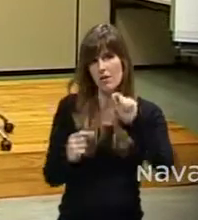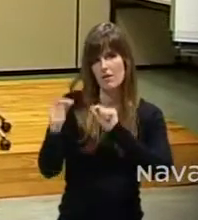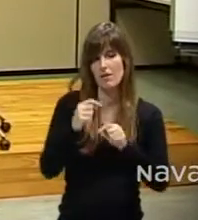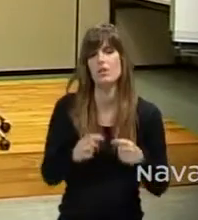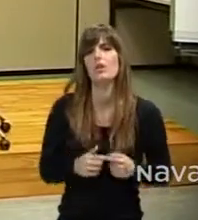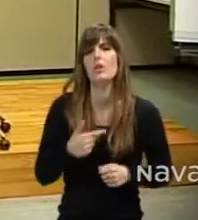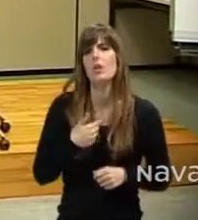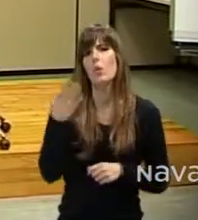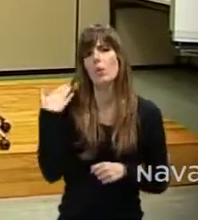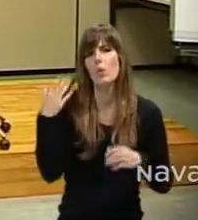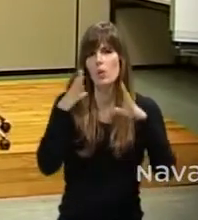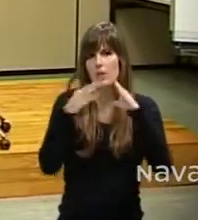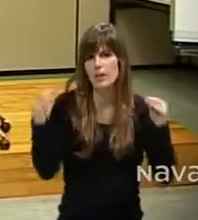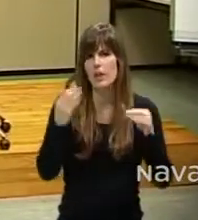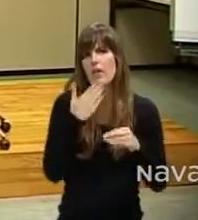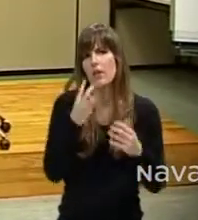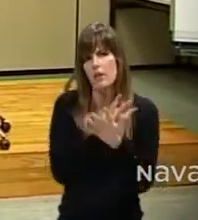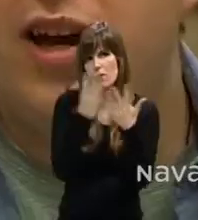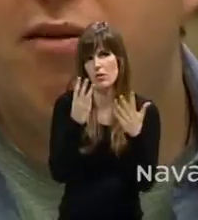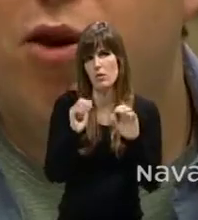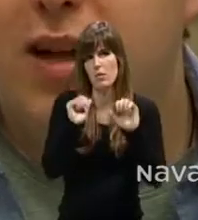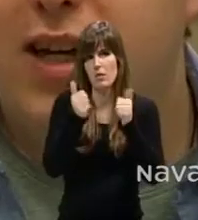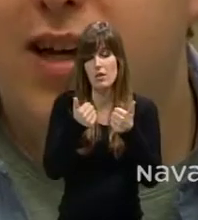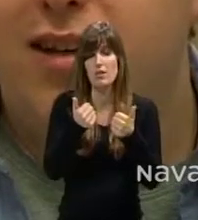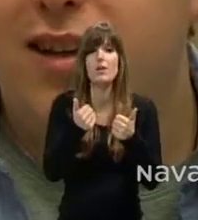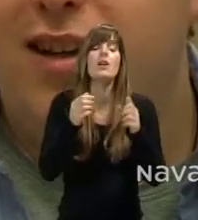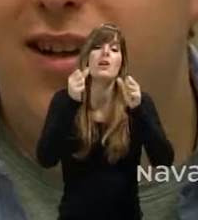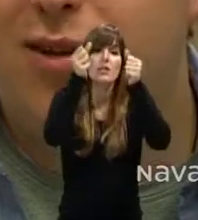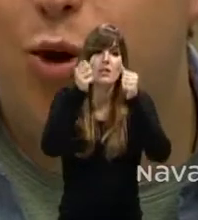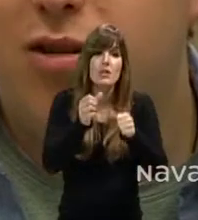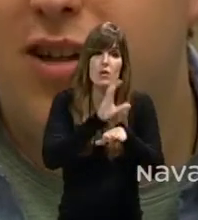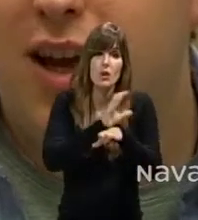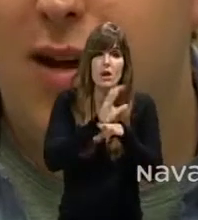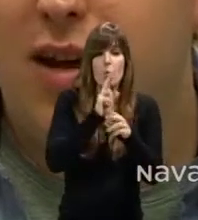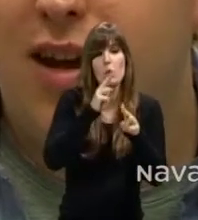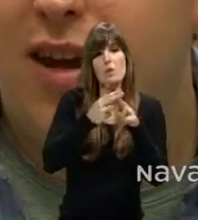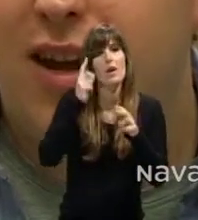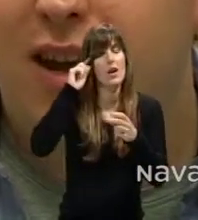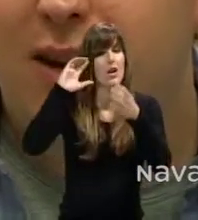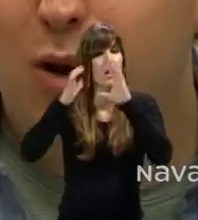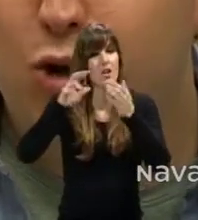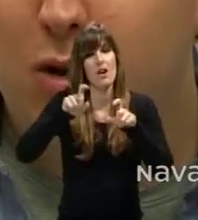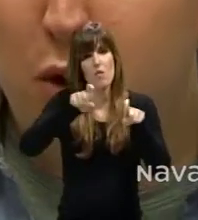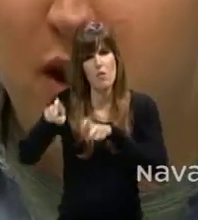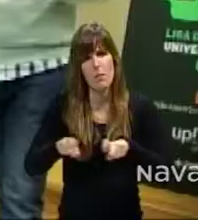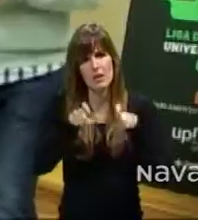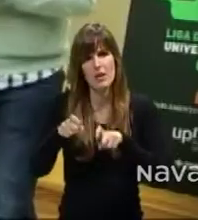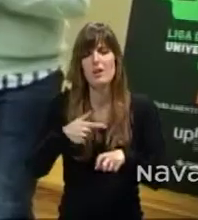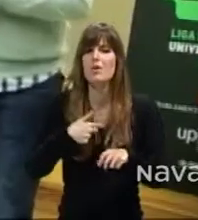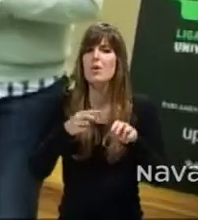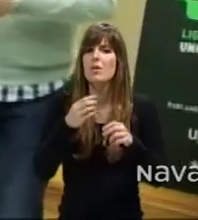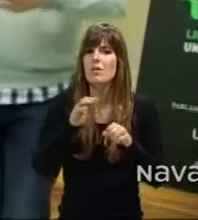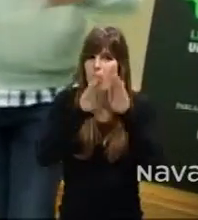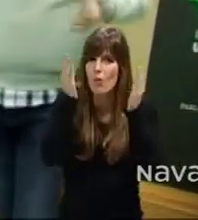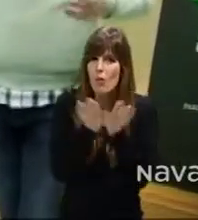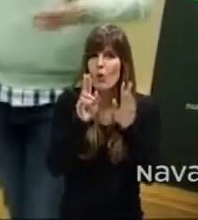universidad a estudiar con 18 años, ingeniería informática y enseguida me gustó el mundo del debate, mundo